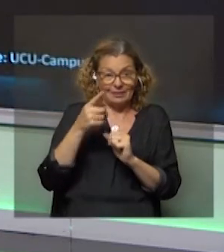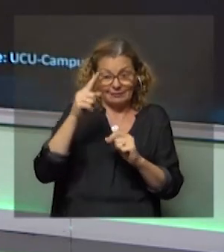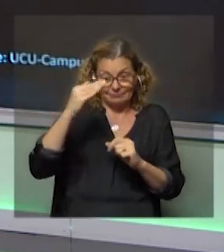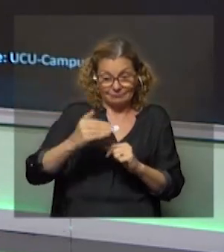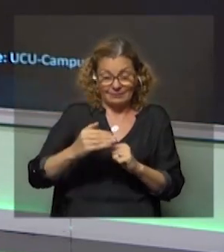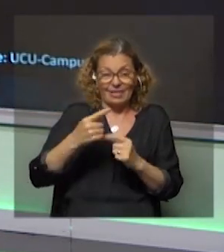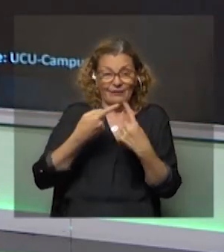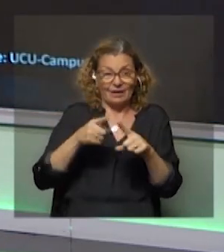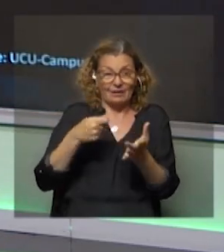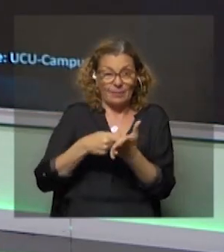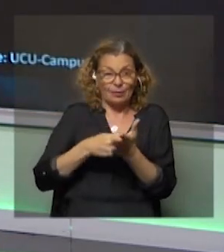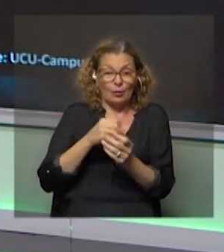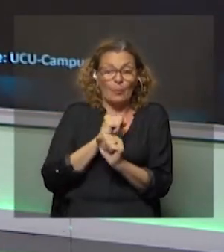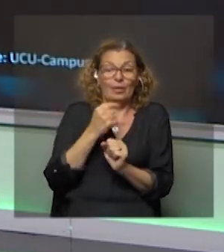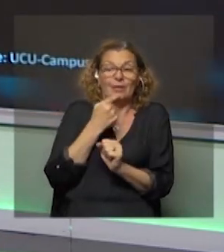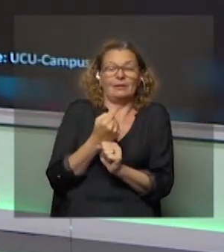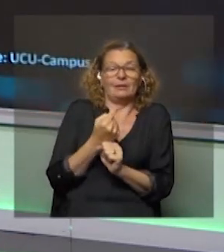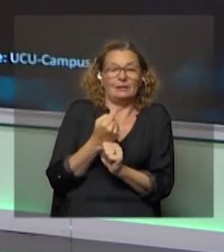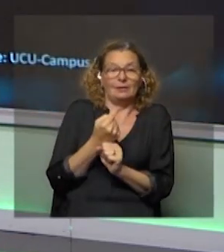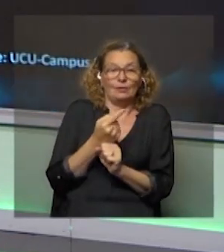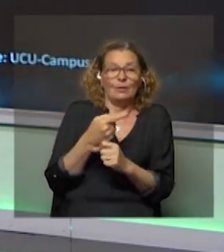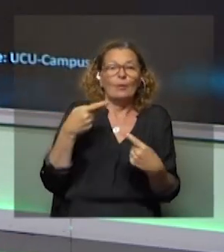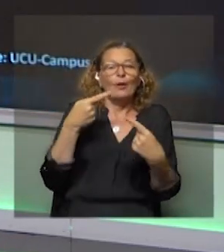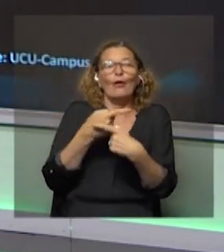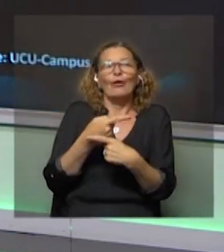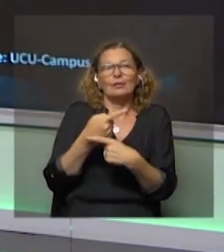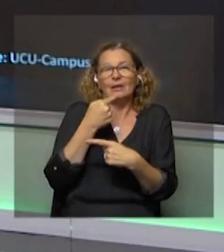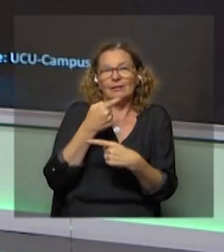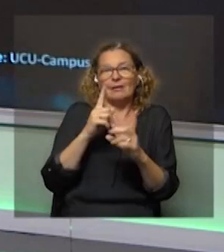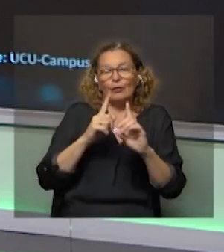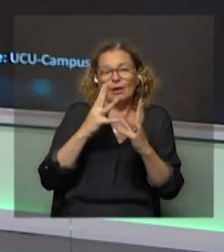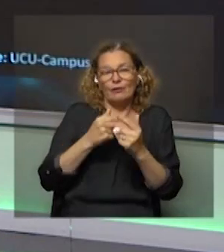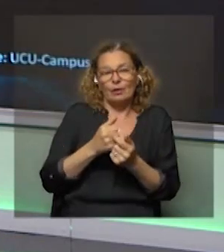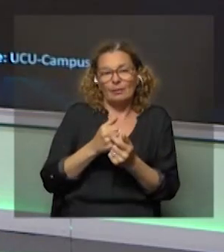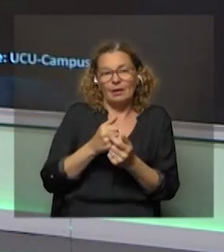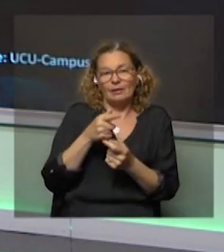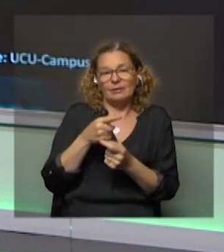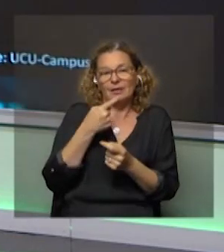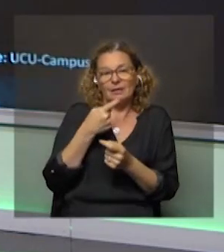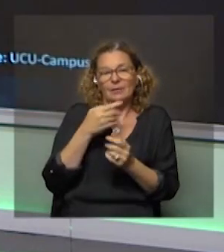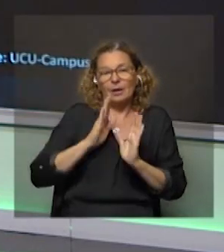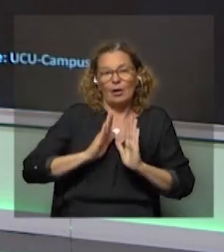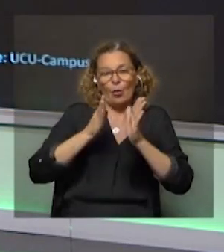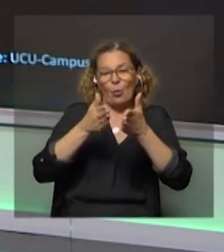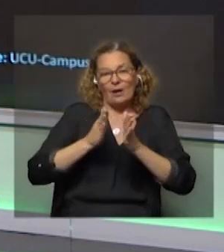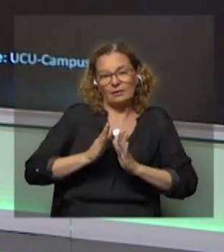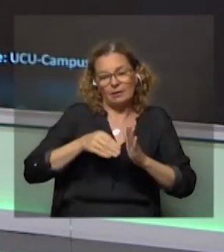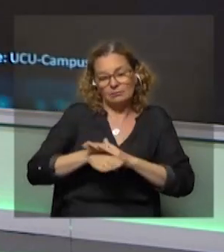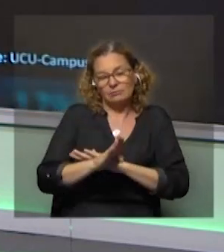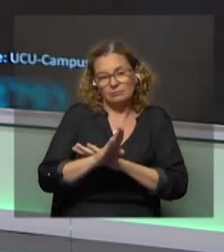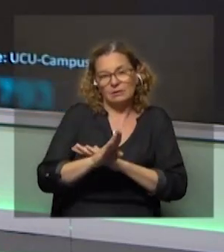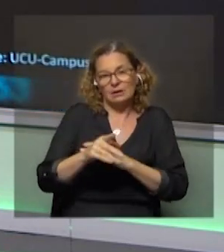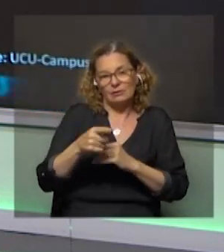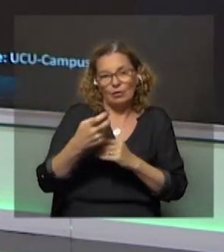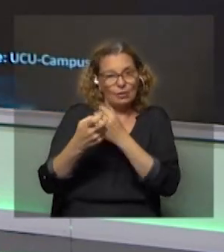diferencias de precios no le puede o sea no es criticable de alguna manera la gestión justamente para cruzar el puente y bueno acceder a